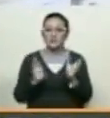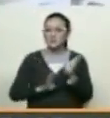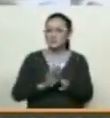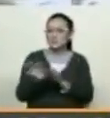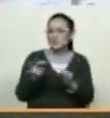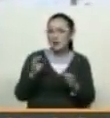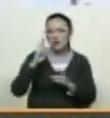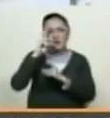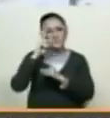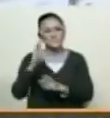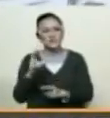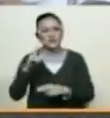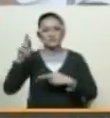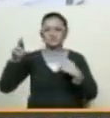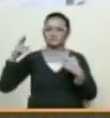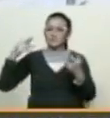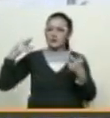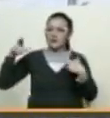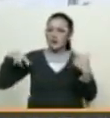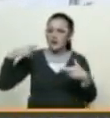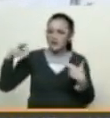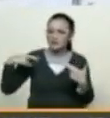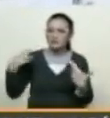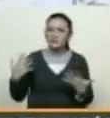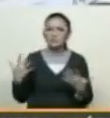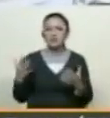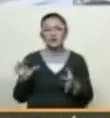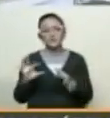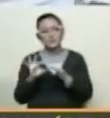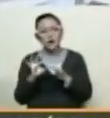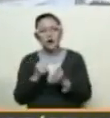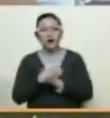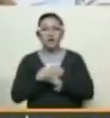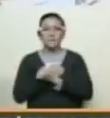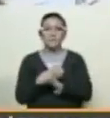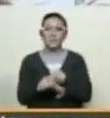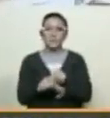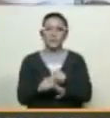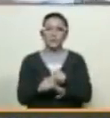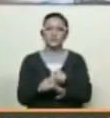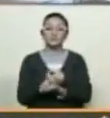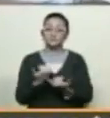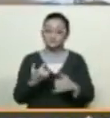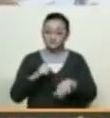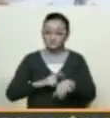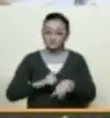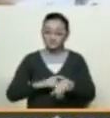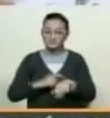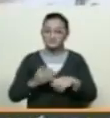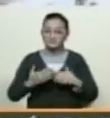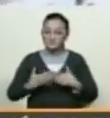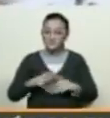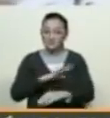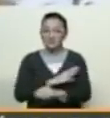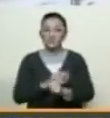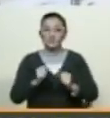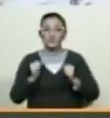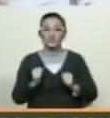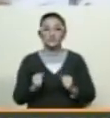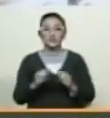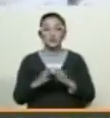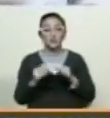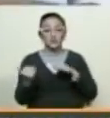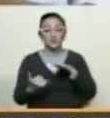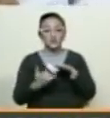el respeto, la recreación y ese enlace de amor que nos está dando. En este momento, bueno, contamos con la fortaleza de que todas